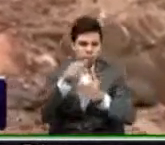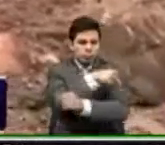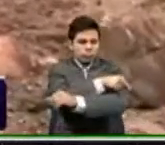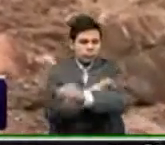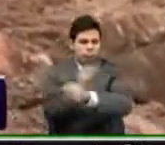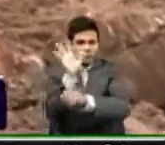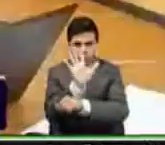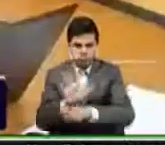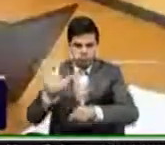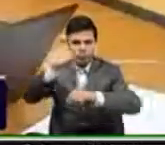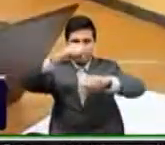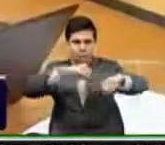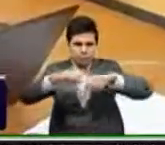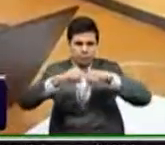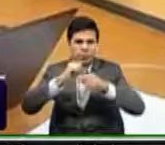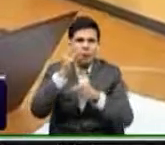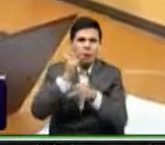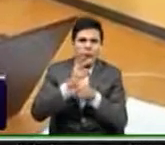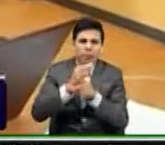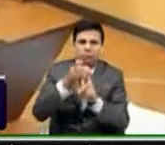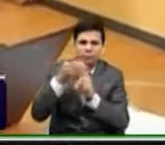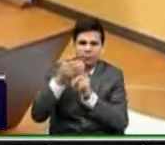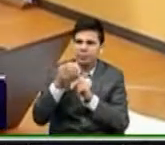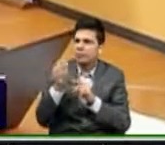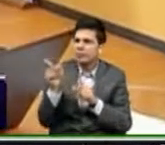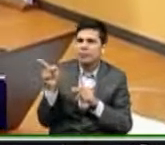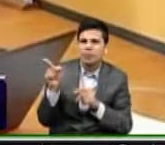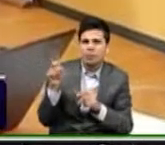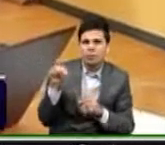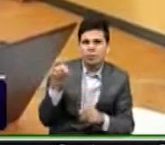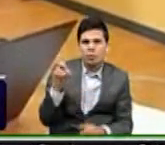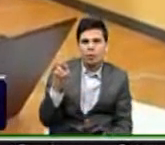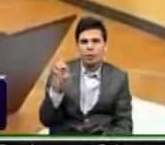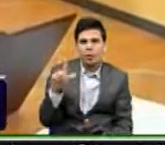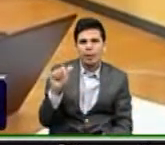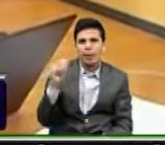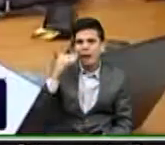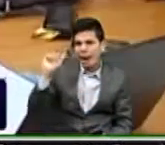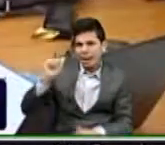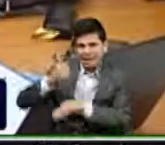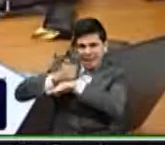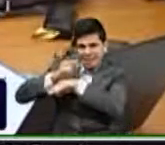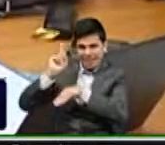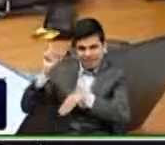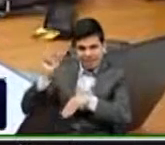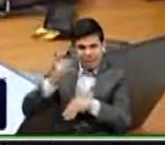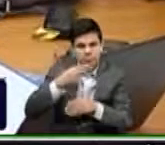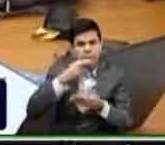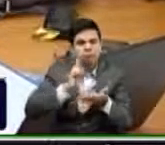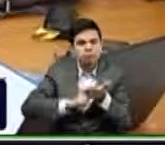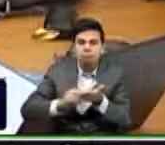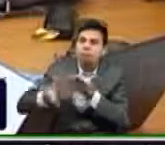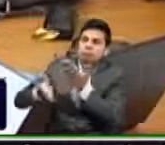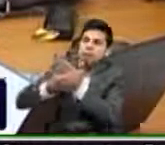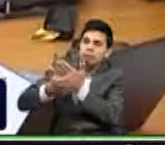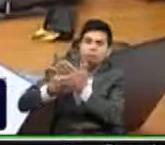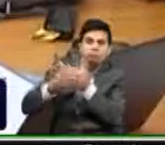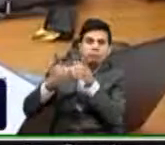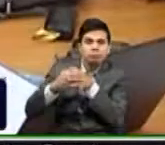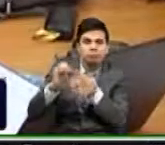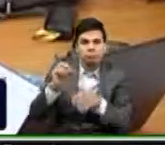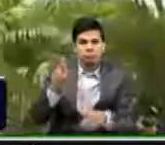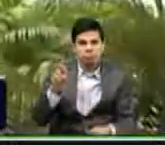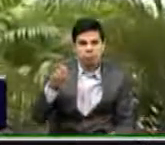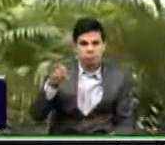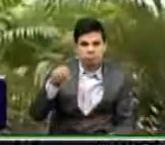de gestión y prevención de riesgo de cabeza de norel a arenas quien ha dicho que si no se conoce por escrito esta recomendación que ha dado corponor